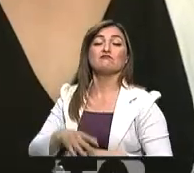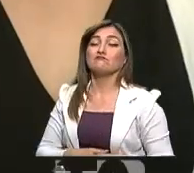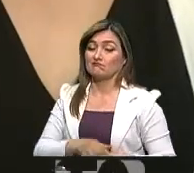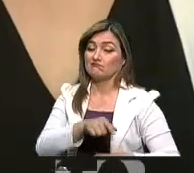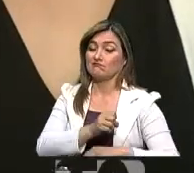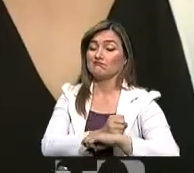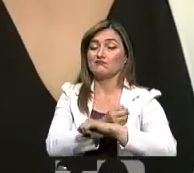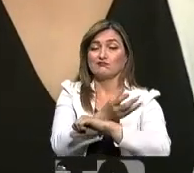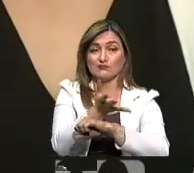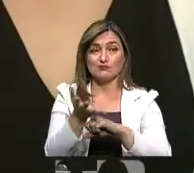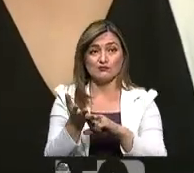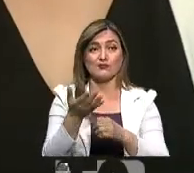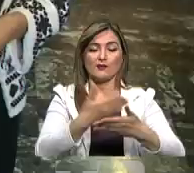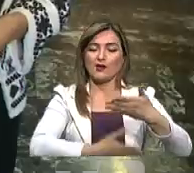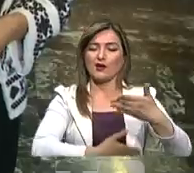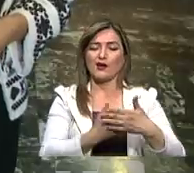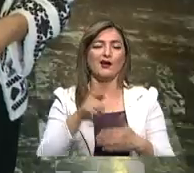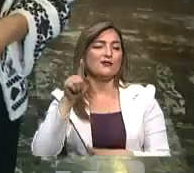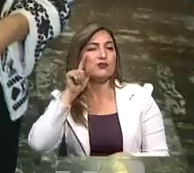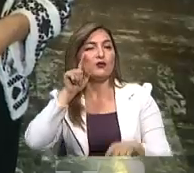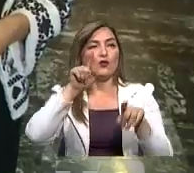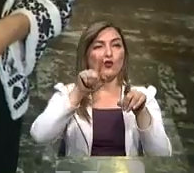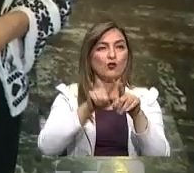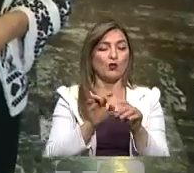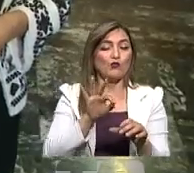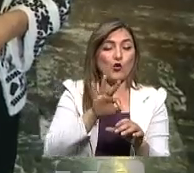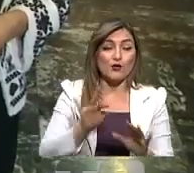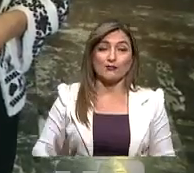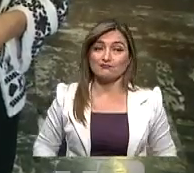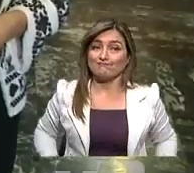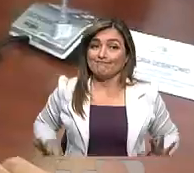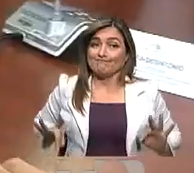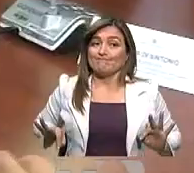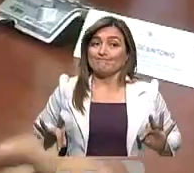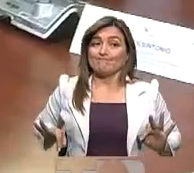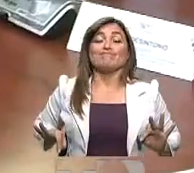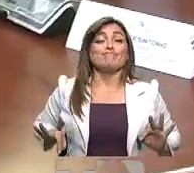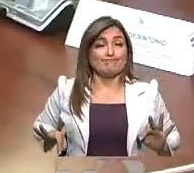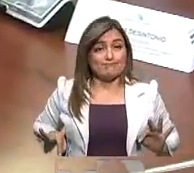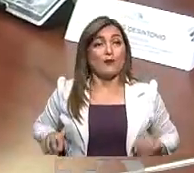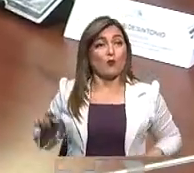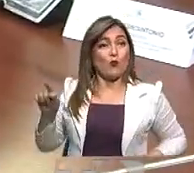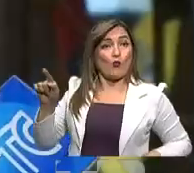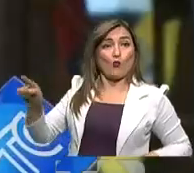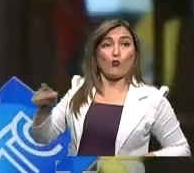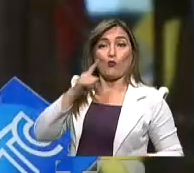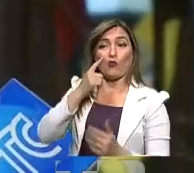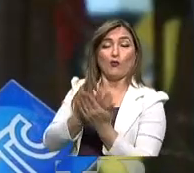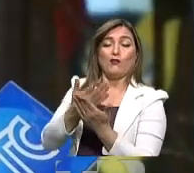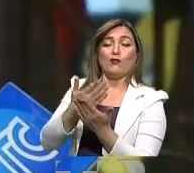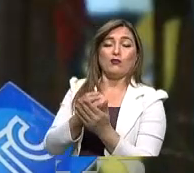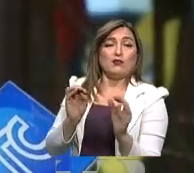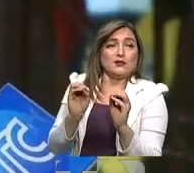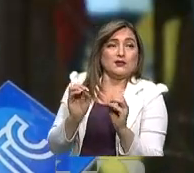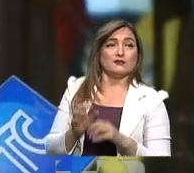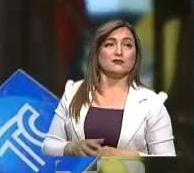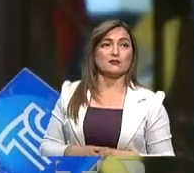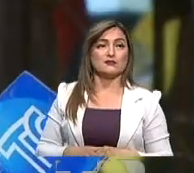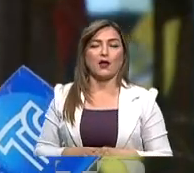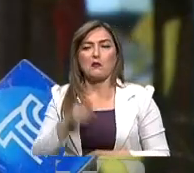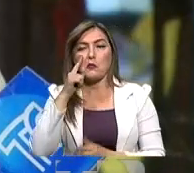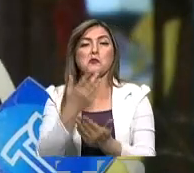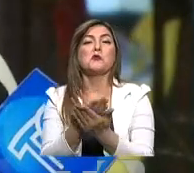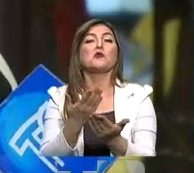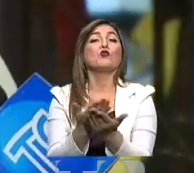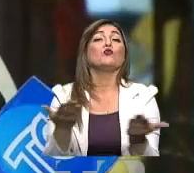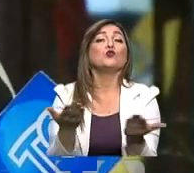con lo que está de acuerdo Sofía Sánchez, quien se abstuvo en la votación del informe, pues dice que este tampoco tiene pruebas. No nos han corrido el traslado de la prueba,